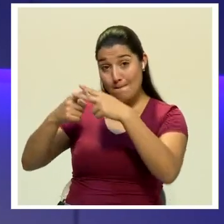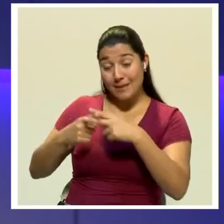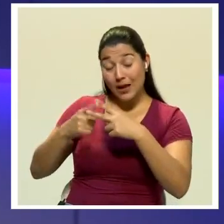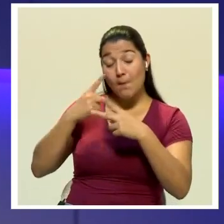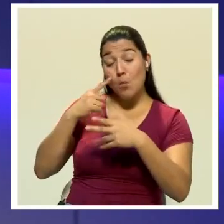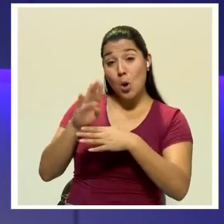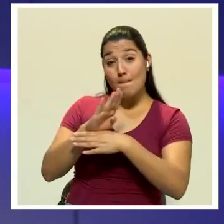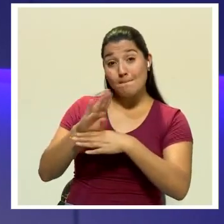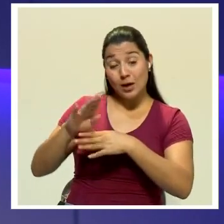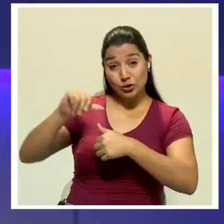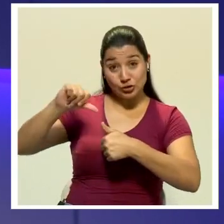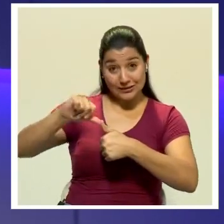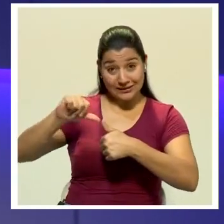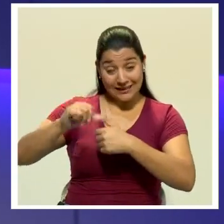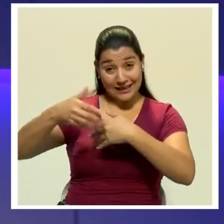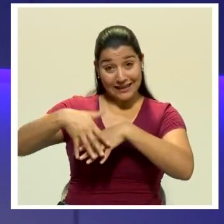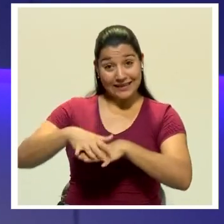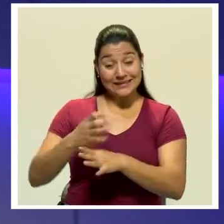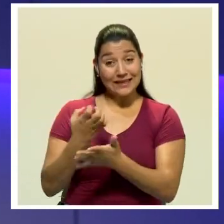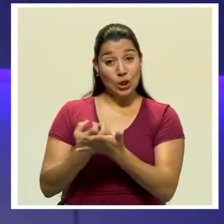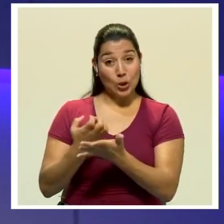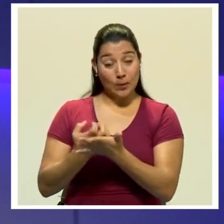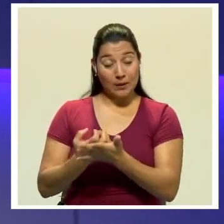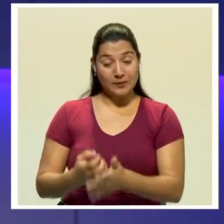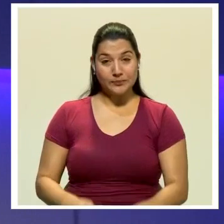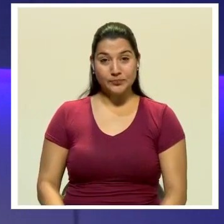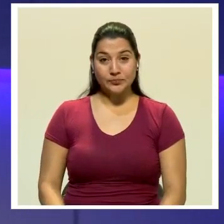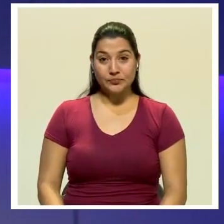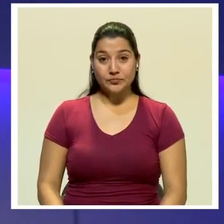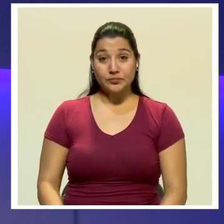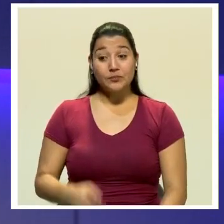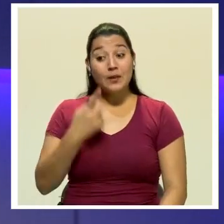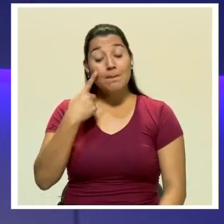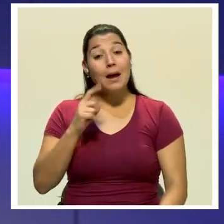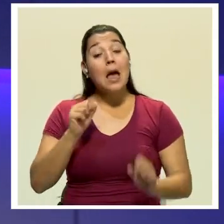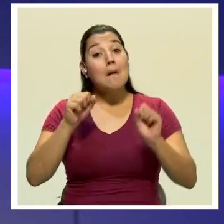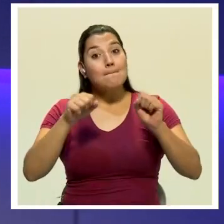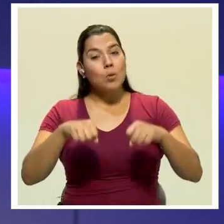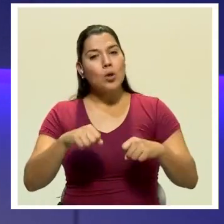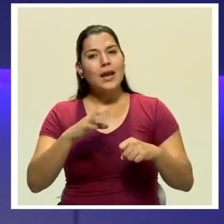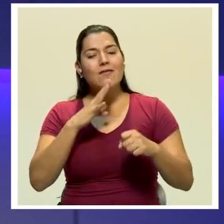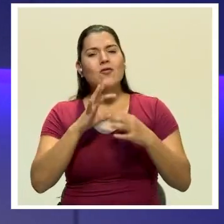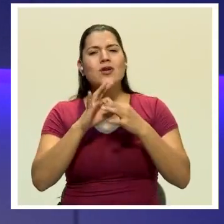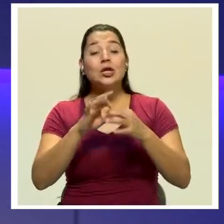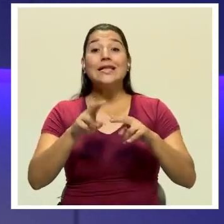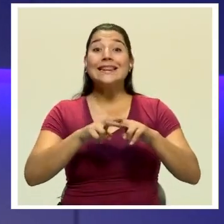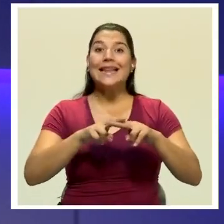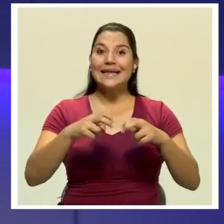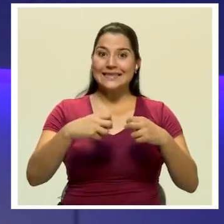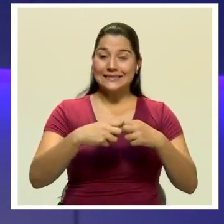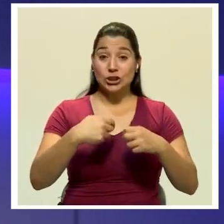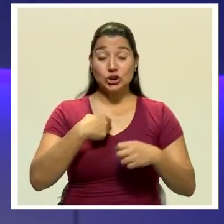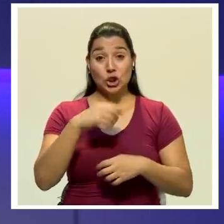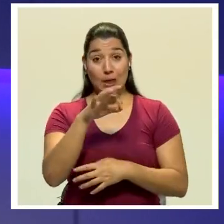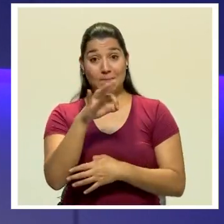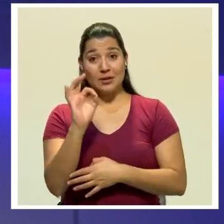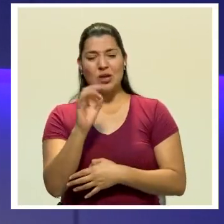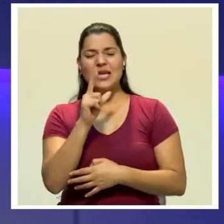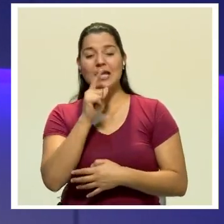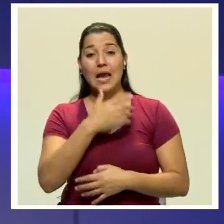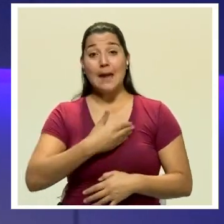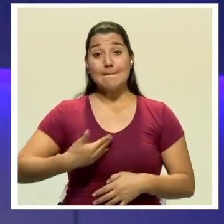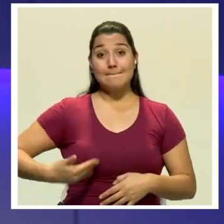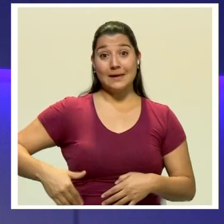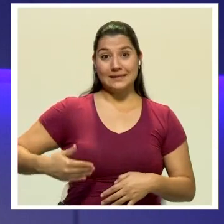Banco Centroamericano de Integración Económica. Para conversar sobre el tren eléctrico, invité a la